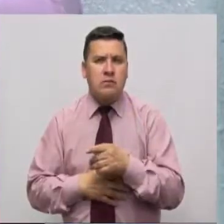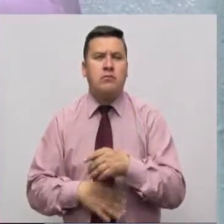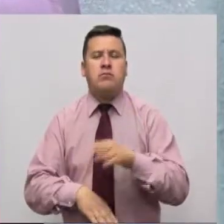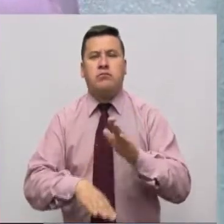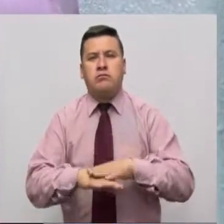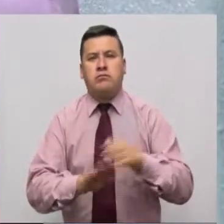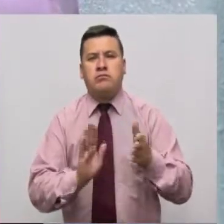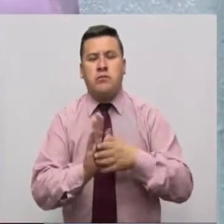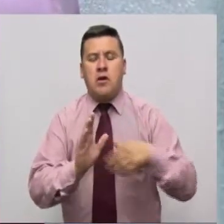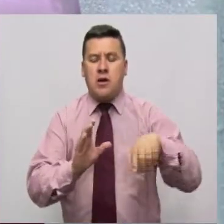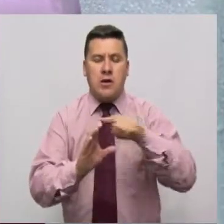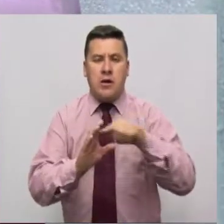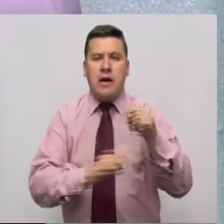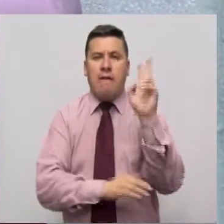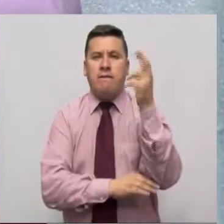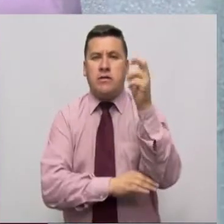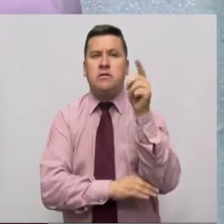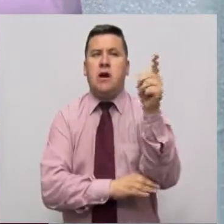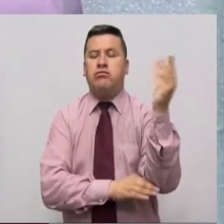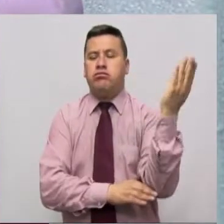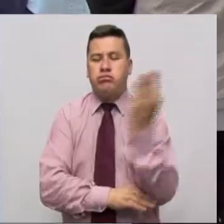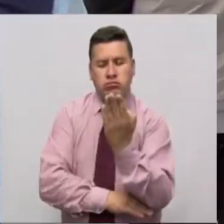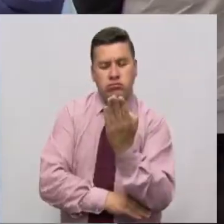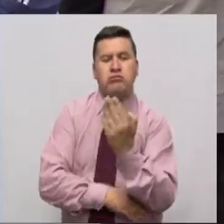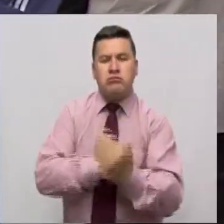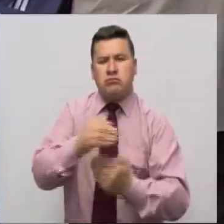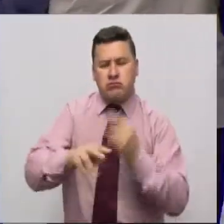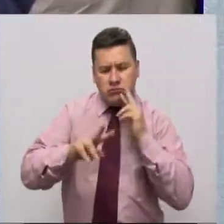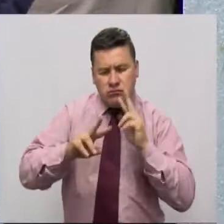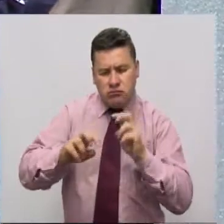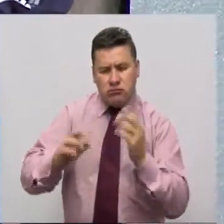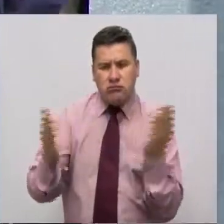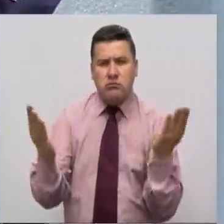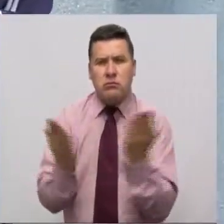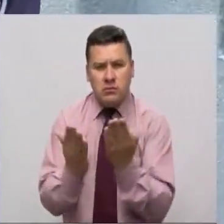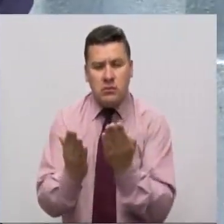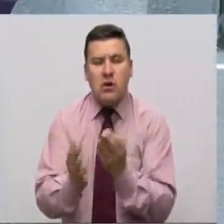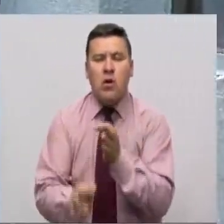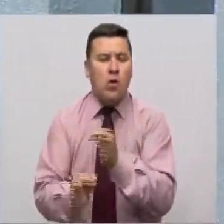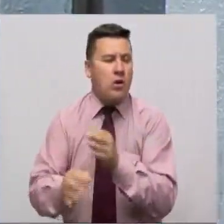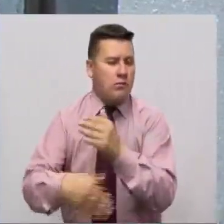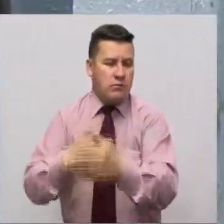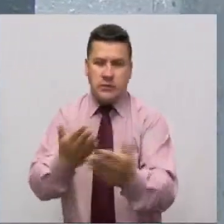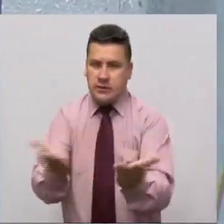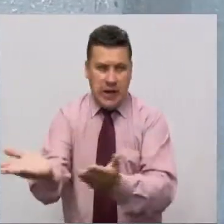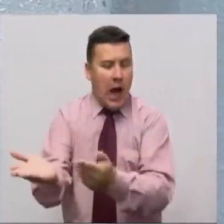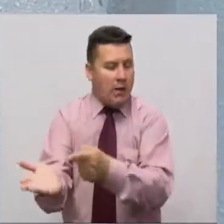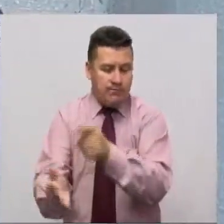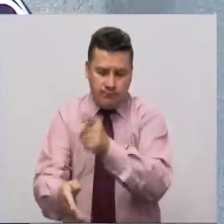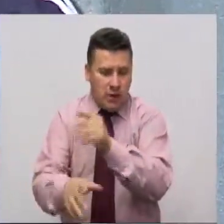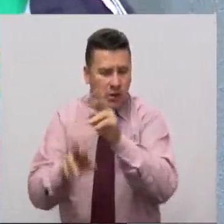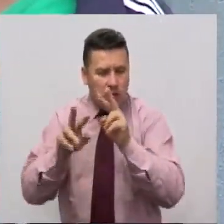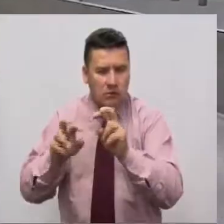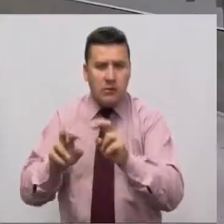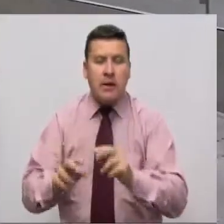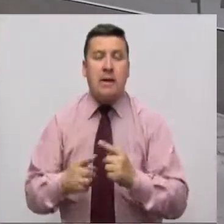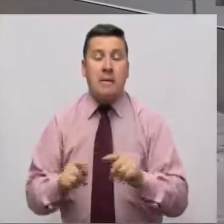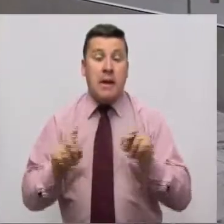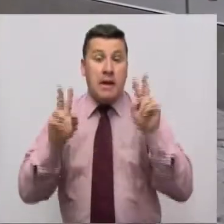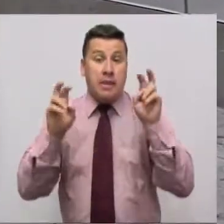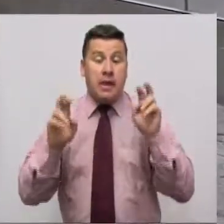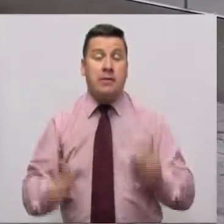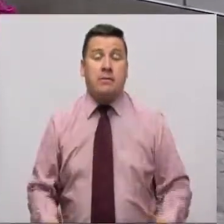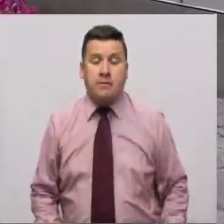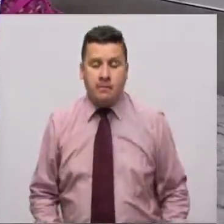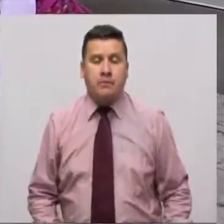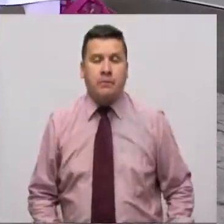puesto en conocimiento de la Procuraduría y Fiscalía para que adelanten las investigaciones penales y disciplinarias que sean necesarias. Pero